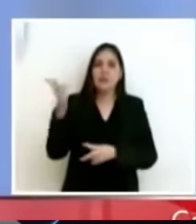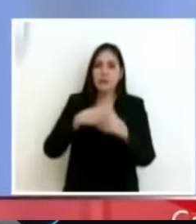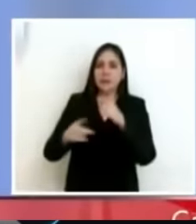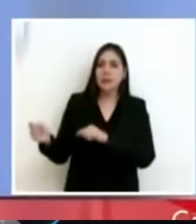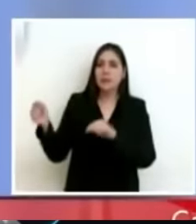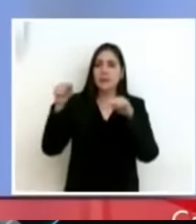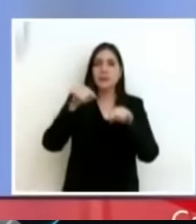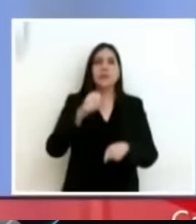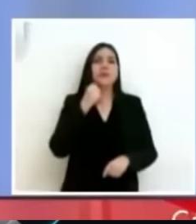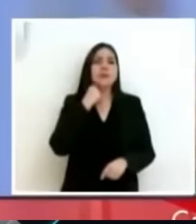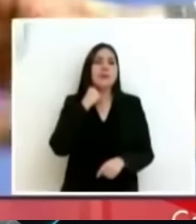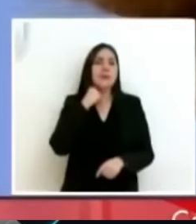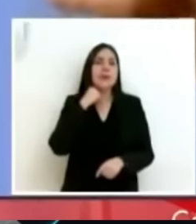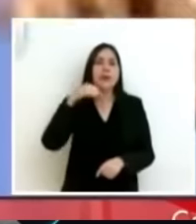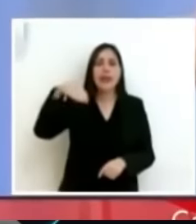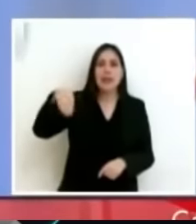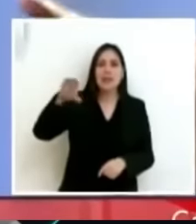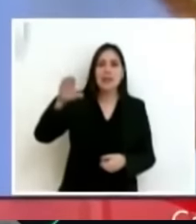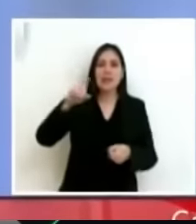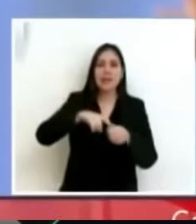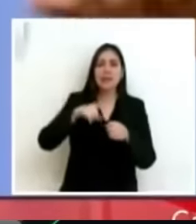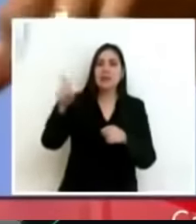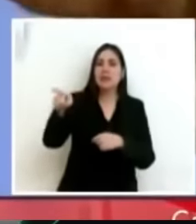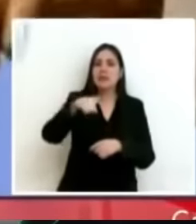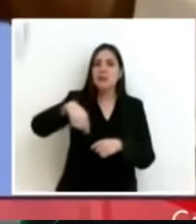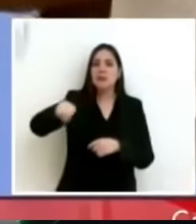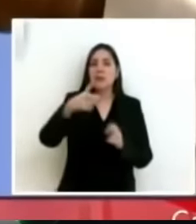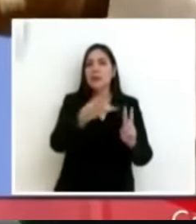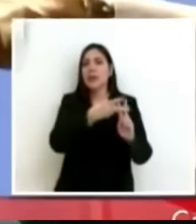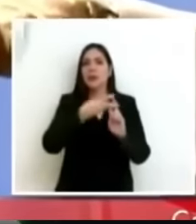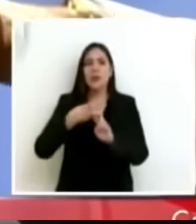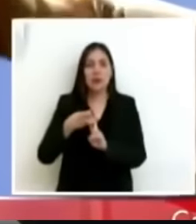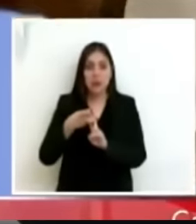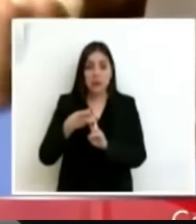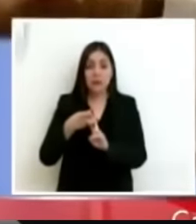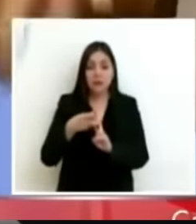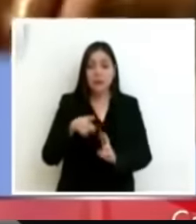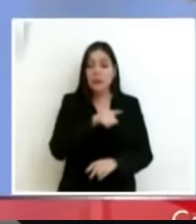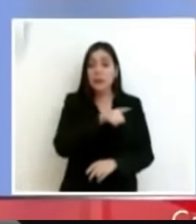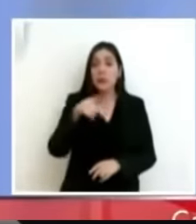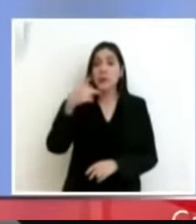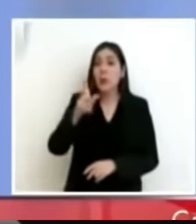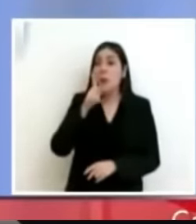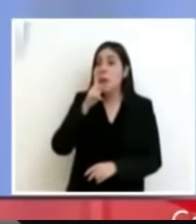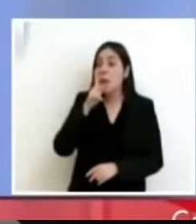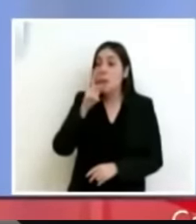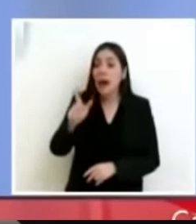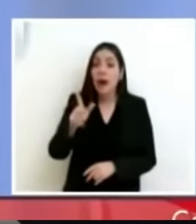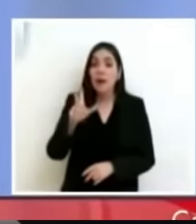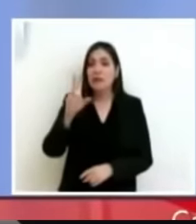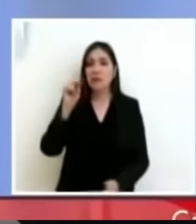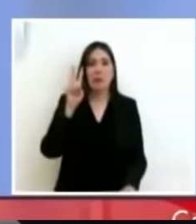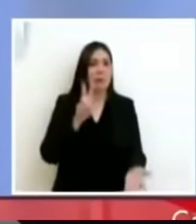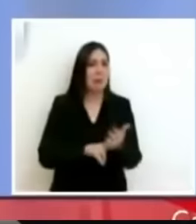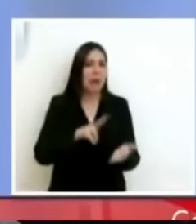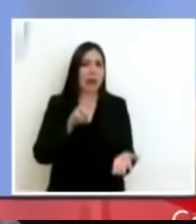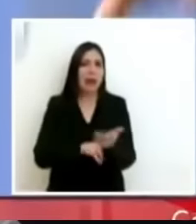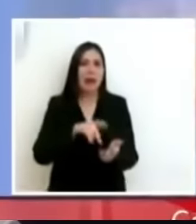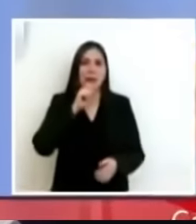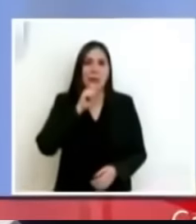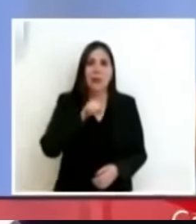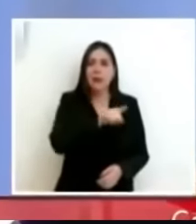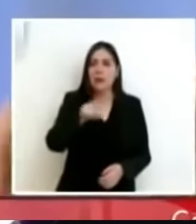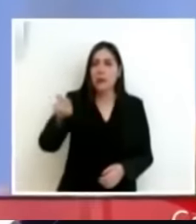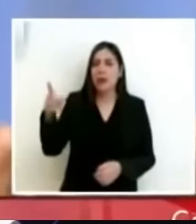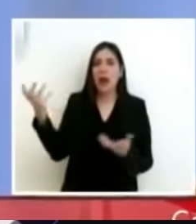de Movimiento Ciudadano. No vale la palabra de ustedes porque ustedes lo secuestraron.